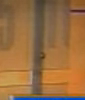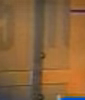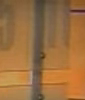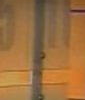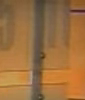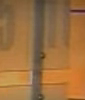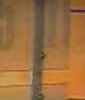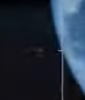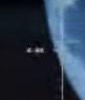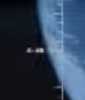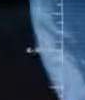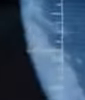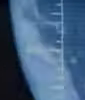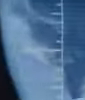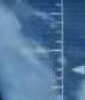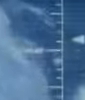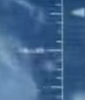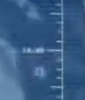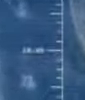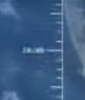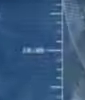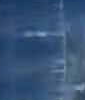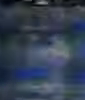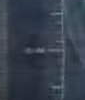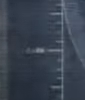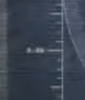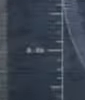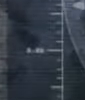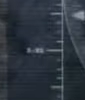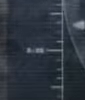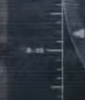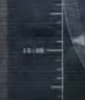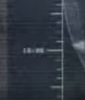el Palacio de Gobierno Español. Natalie, buenas tardes.